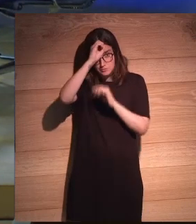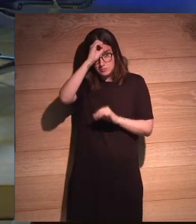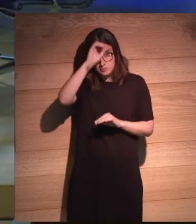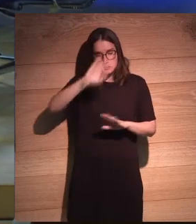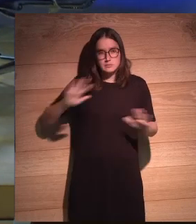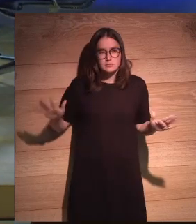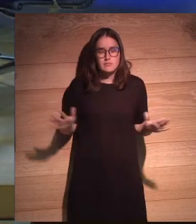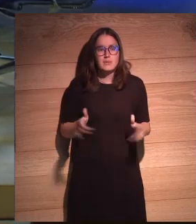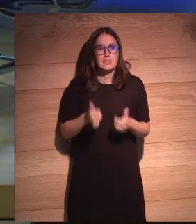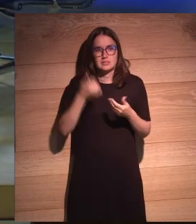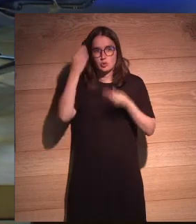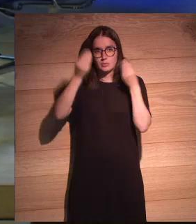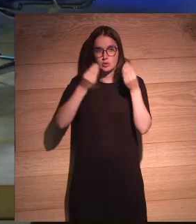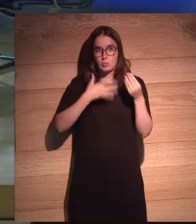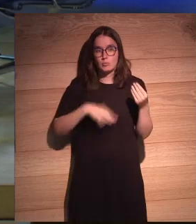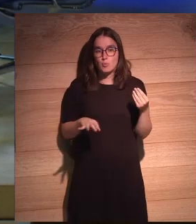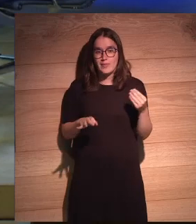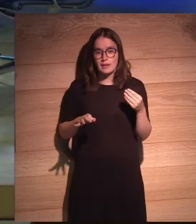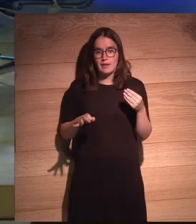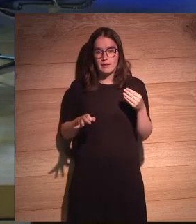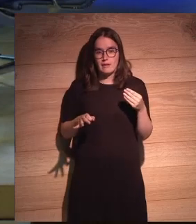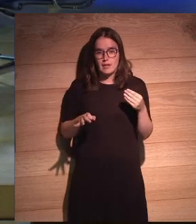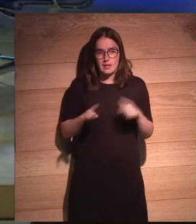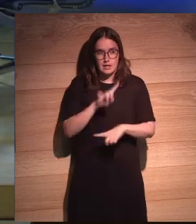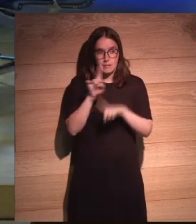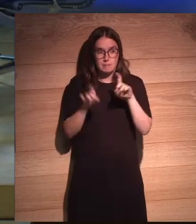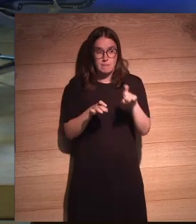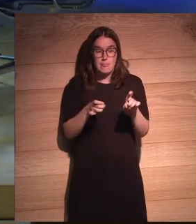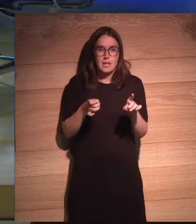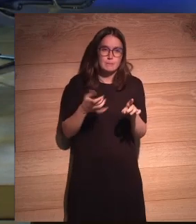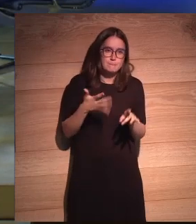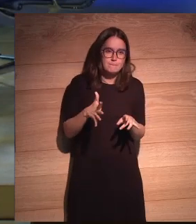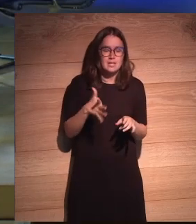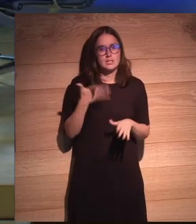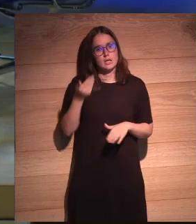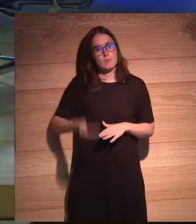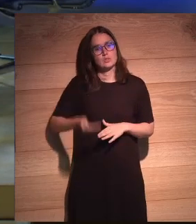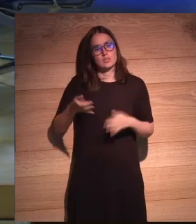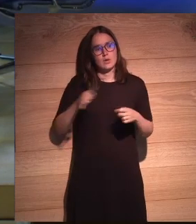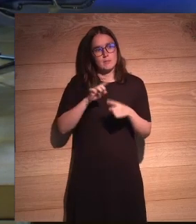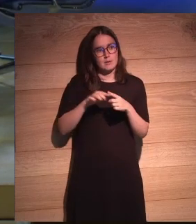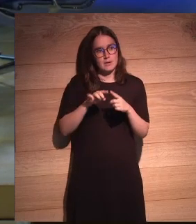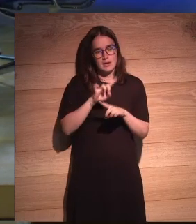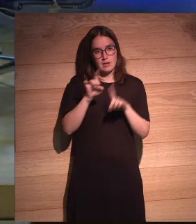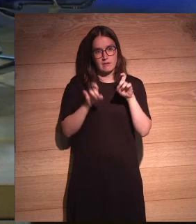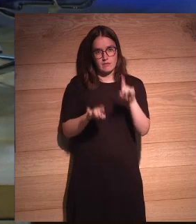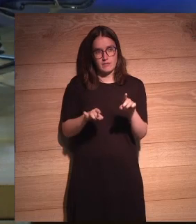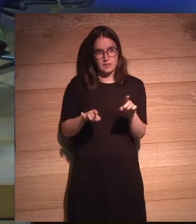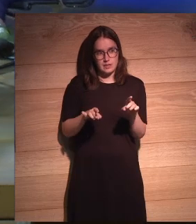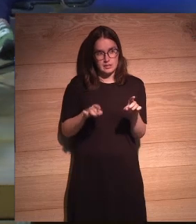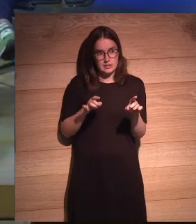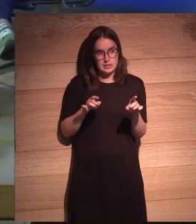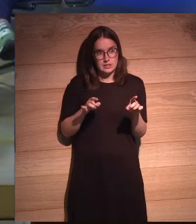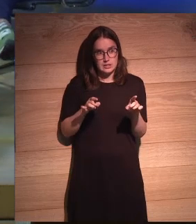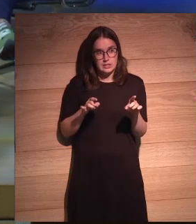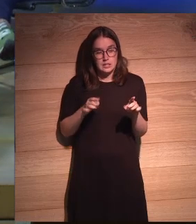Y es más, pienso que a lo mejor la eficiencia de esa pregunta es relativa. Lo que sí es importante es la primera parte de la pregunta,